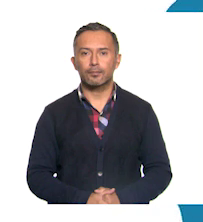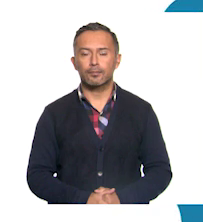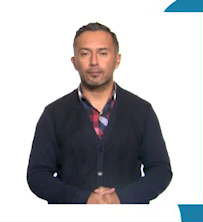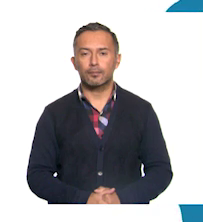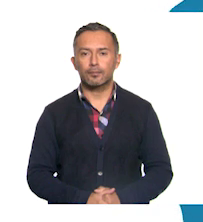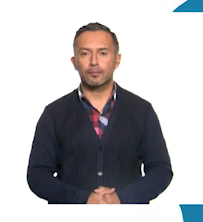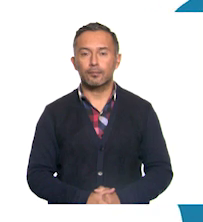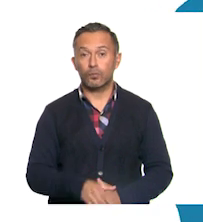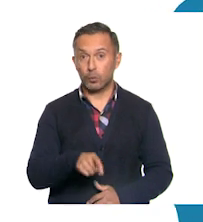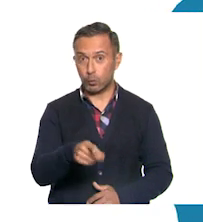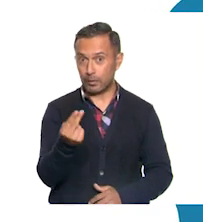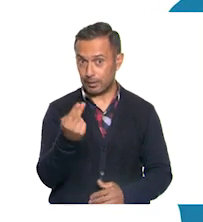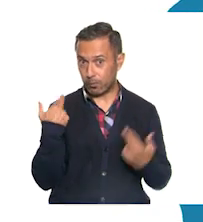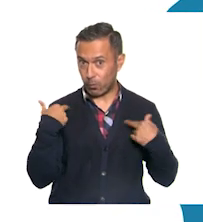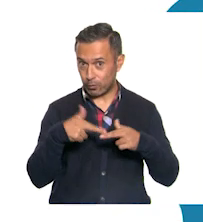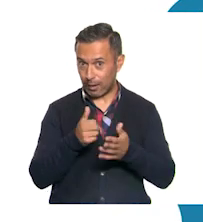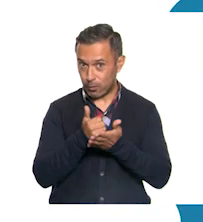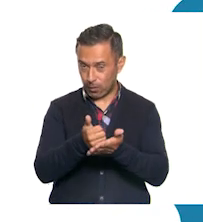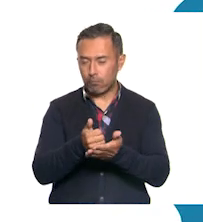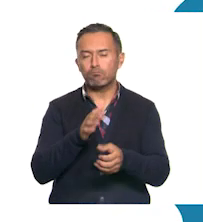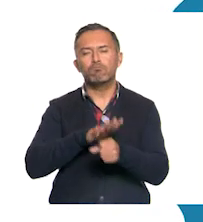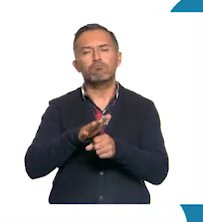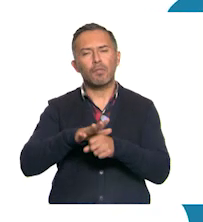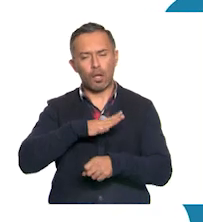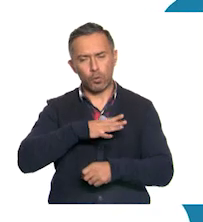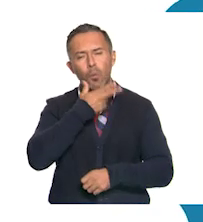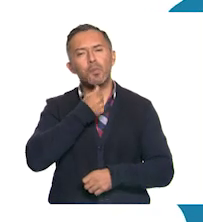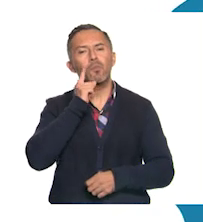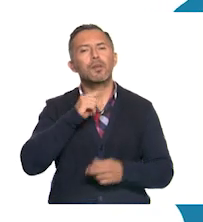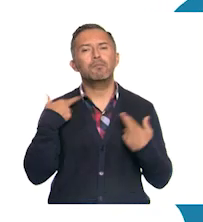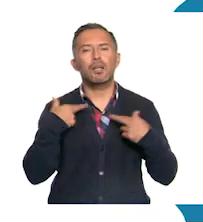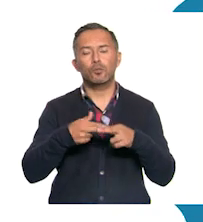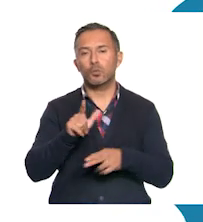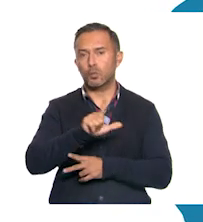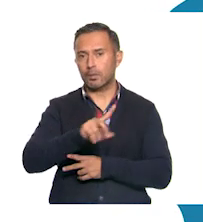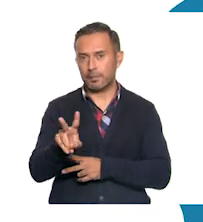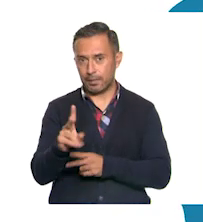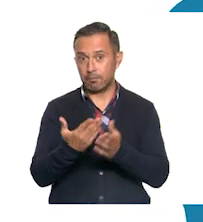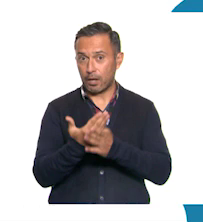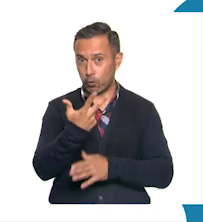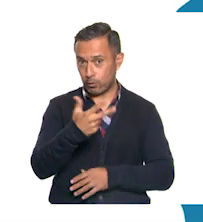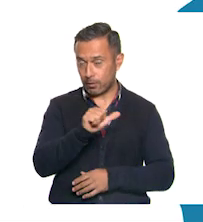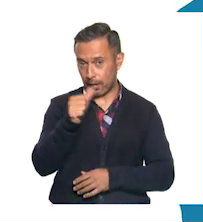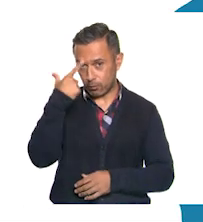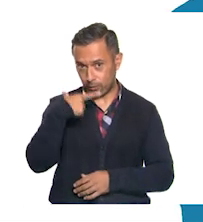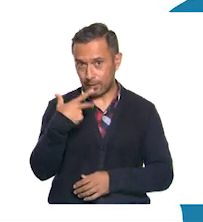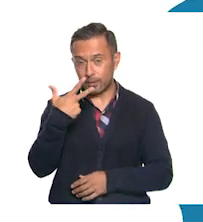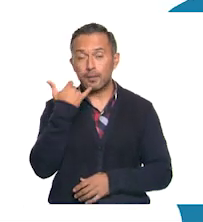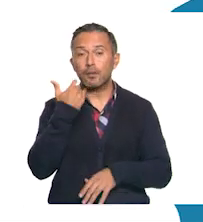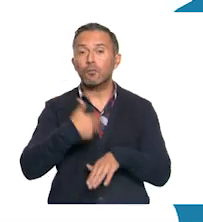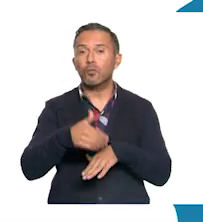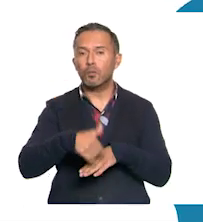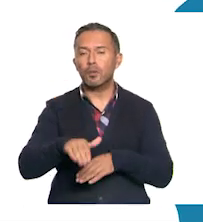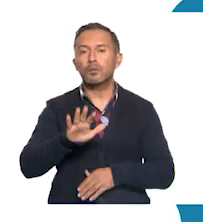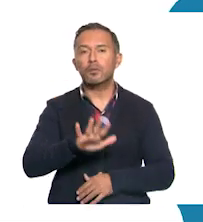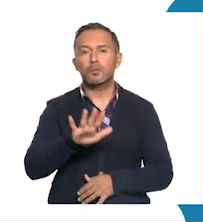Para apoyo pedagógico, hay maestras y maestros de lunes a viernes de 8 a 20 horas en el teléfono